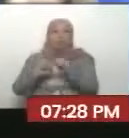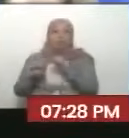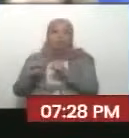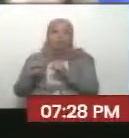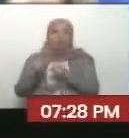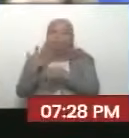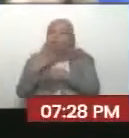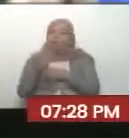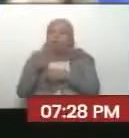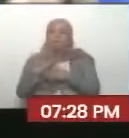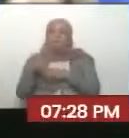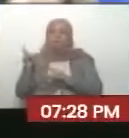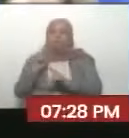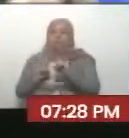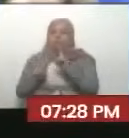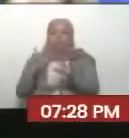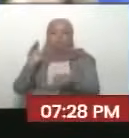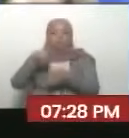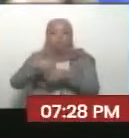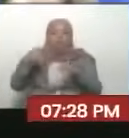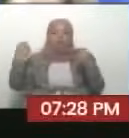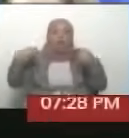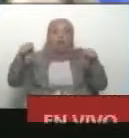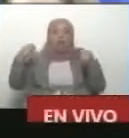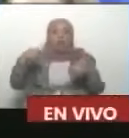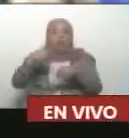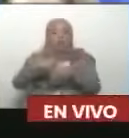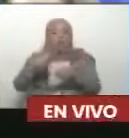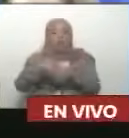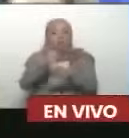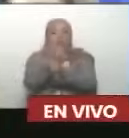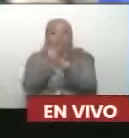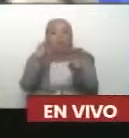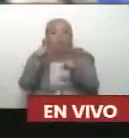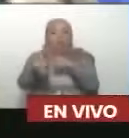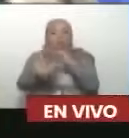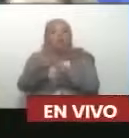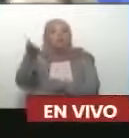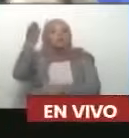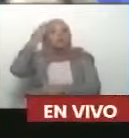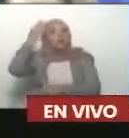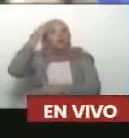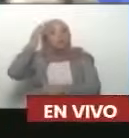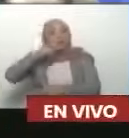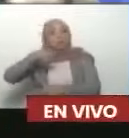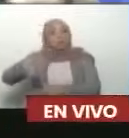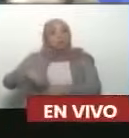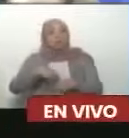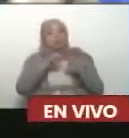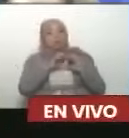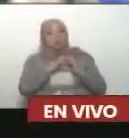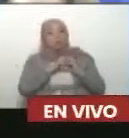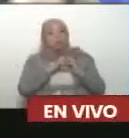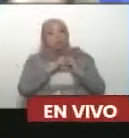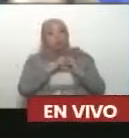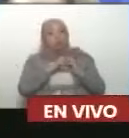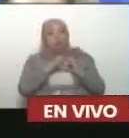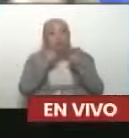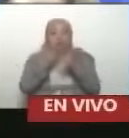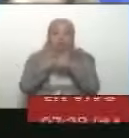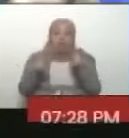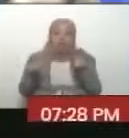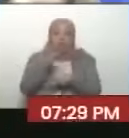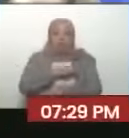pero así como usted dice, nosotros estamos librando una batalla heroica y sabemos en nuestro corazón que nosotros lo vamos a librar,